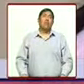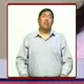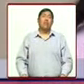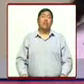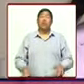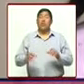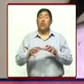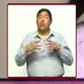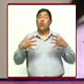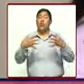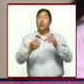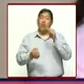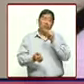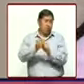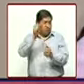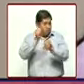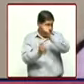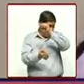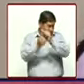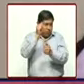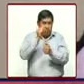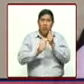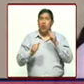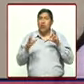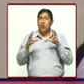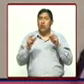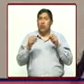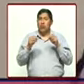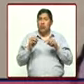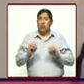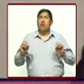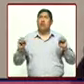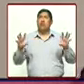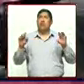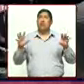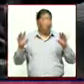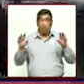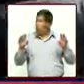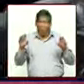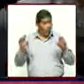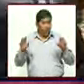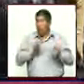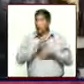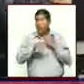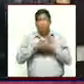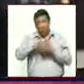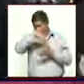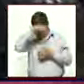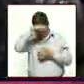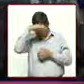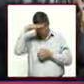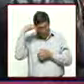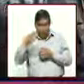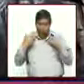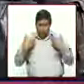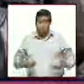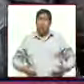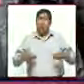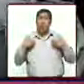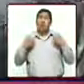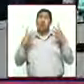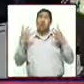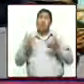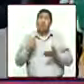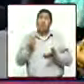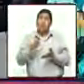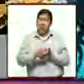Las bandas tienen que, no están conectados con parlantes, todo eso. Toda la fuerza es de uno, del cuerpo, ¿no? ¿Cuánto